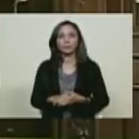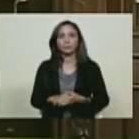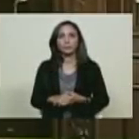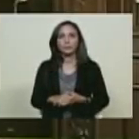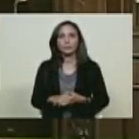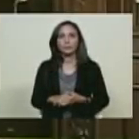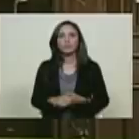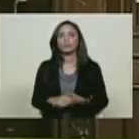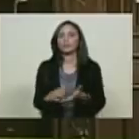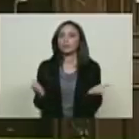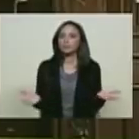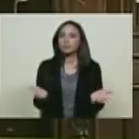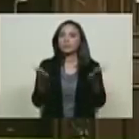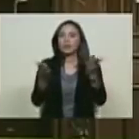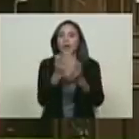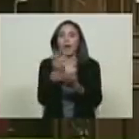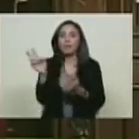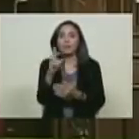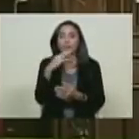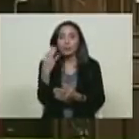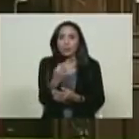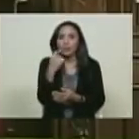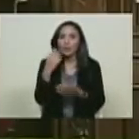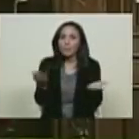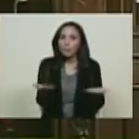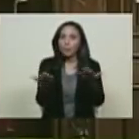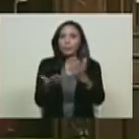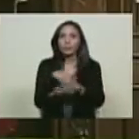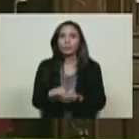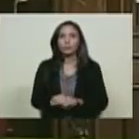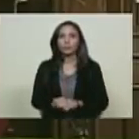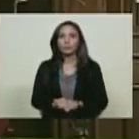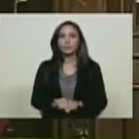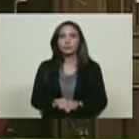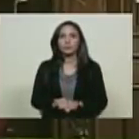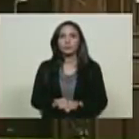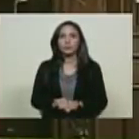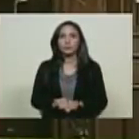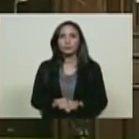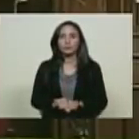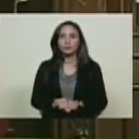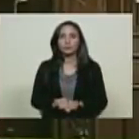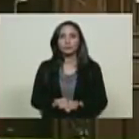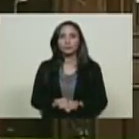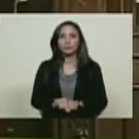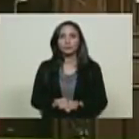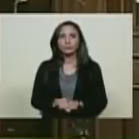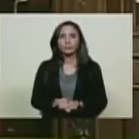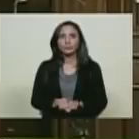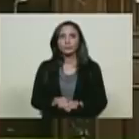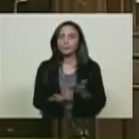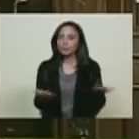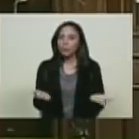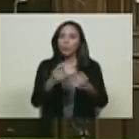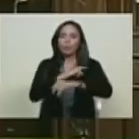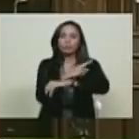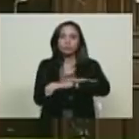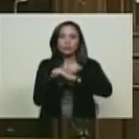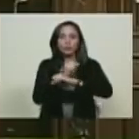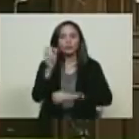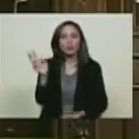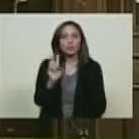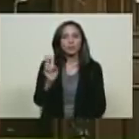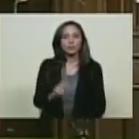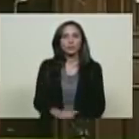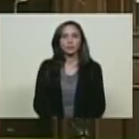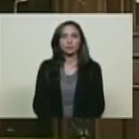política. Esa es la Venezuela de verdad. Esa es la Venezuela de verdad, compatriota. Y debemos fortalecerla,